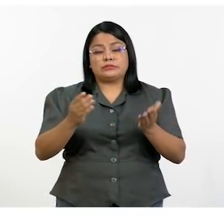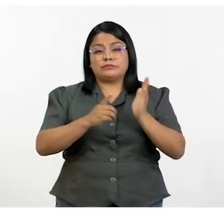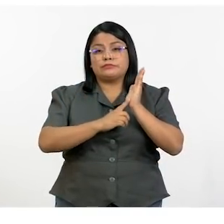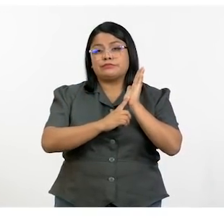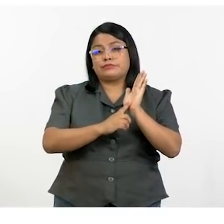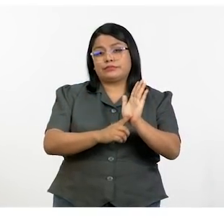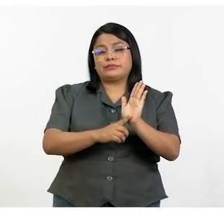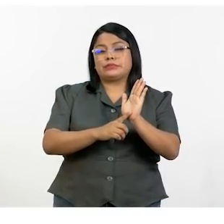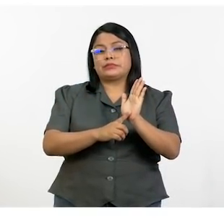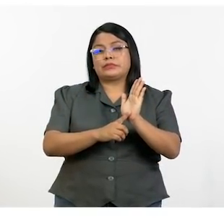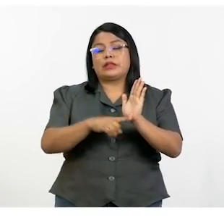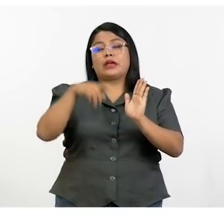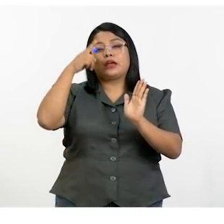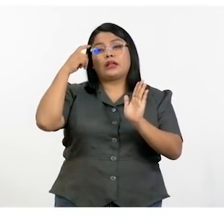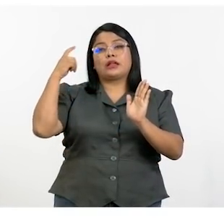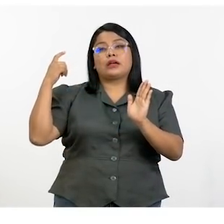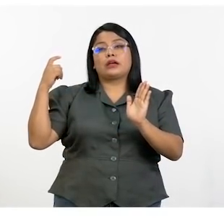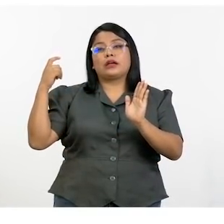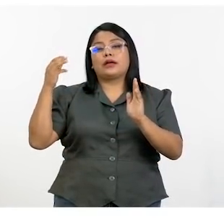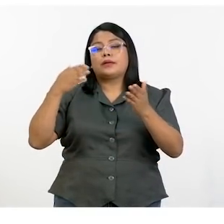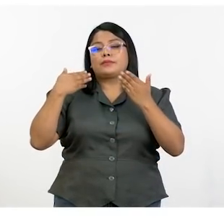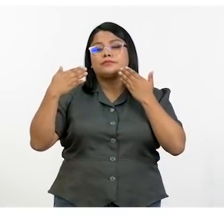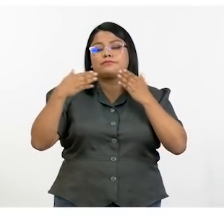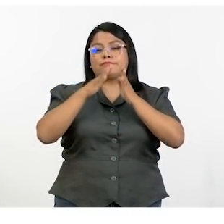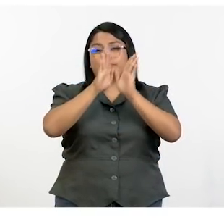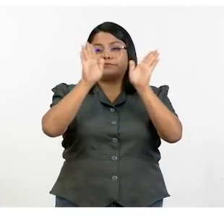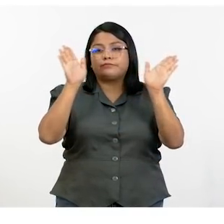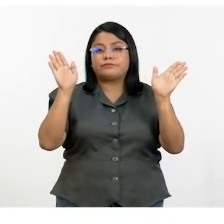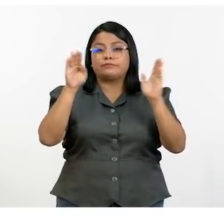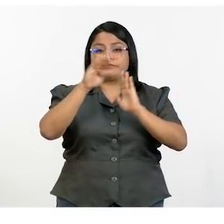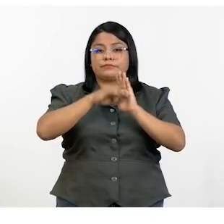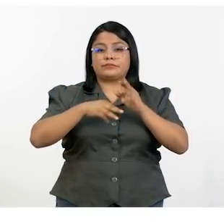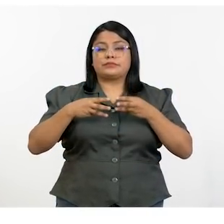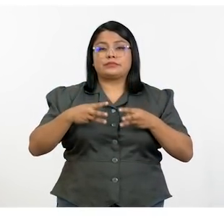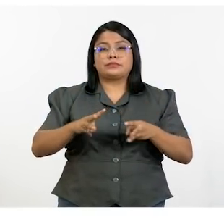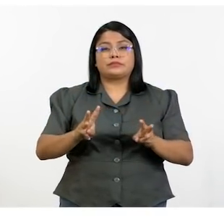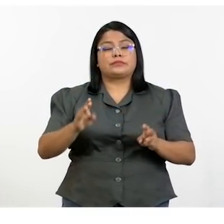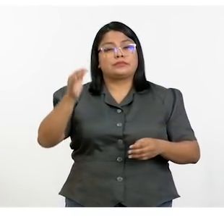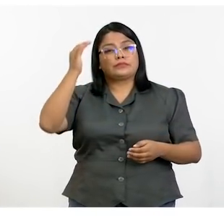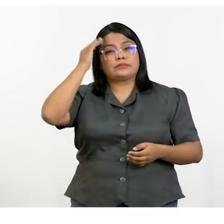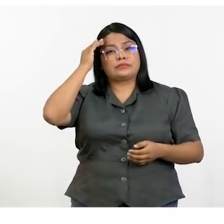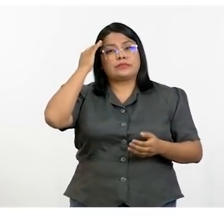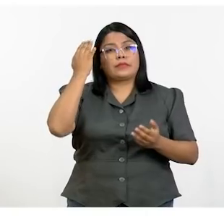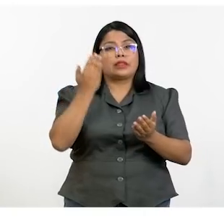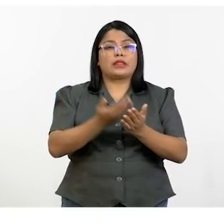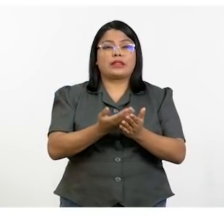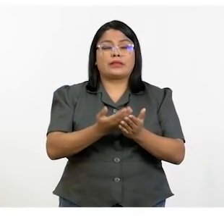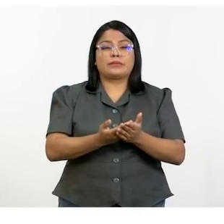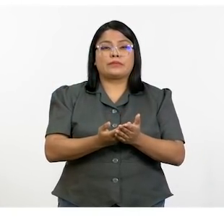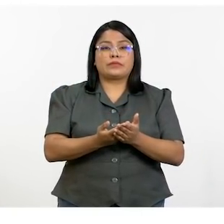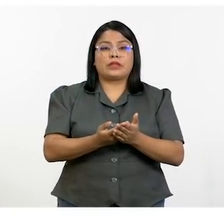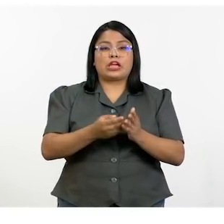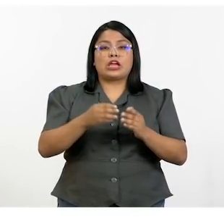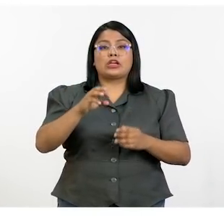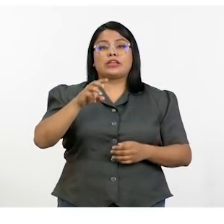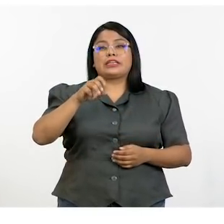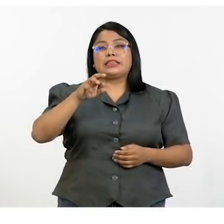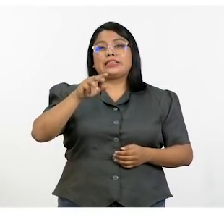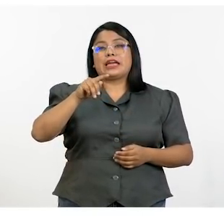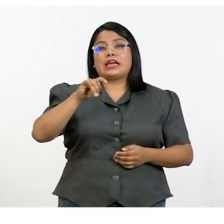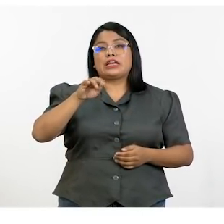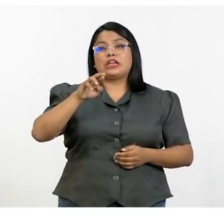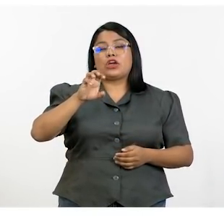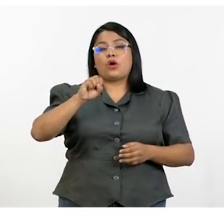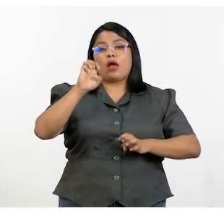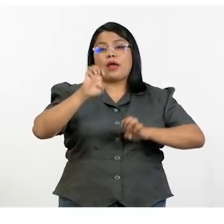del producto de la unidad, recordemos que en las orientaciones generales de la guía se da a conocer el propósito y los criterios de